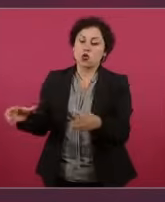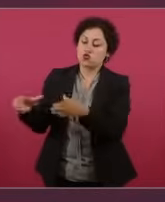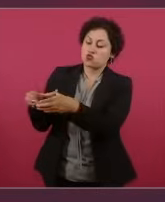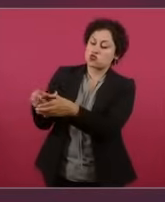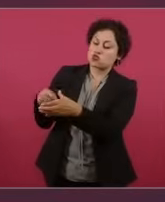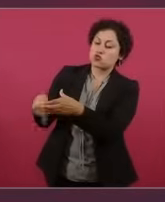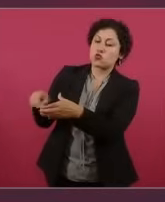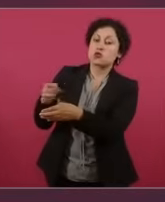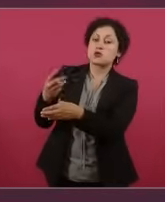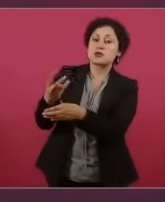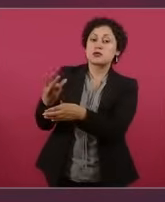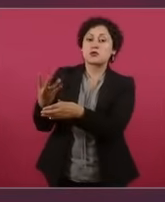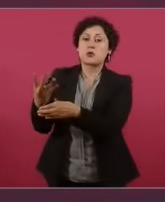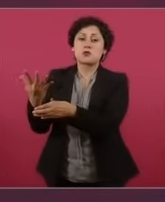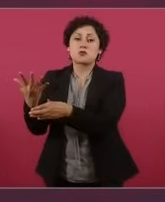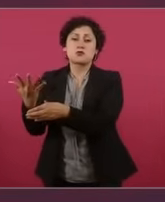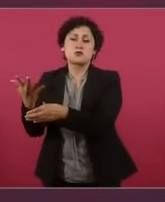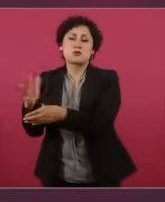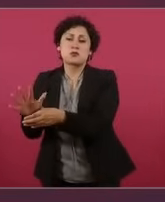3, 4, 5, 10, cuando mucho,